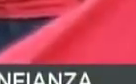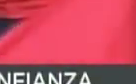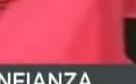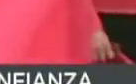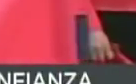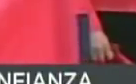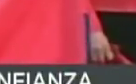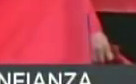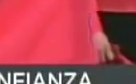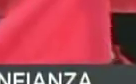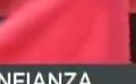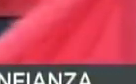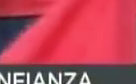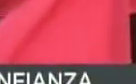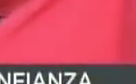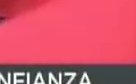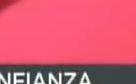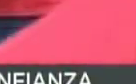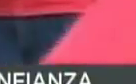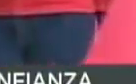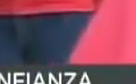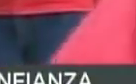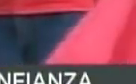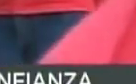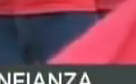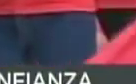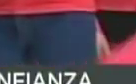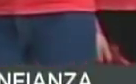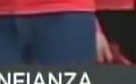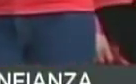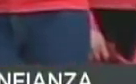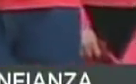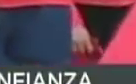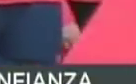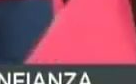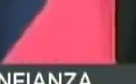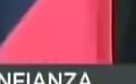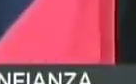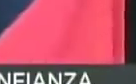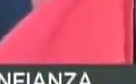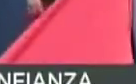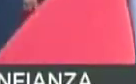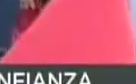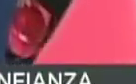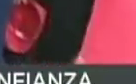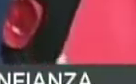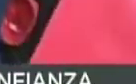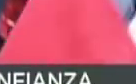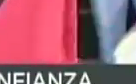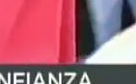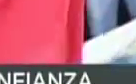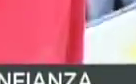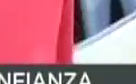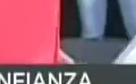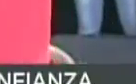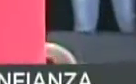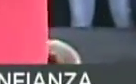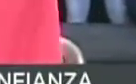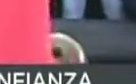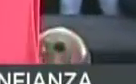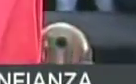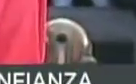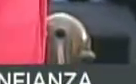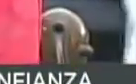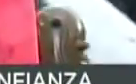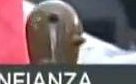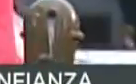aquí, gigante, que se vea desde la Avenida Universidad hasta allá atrás, donde ya